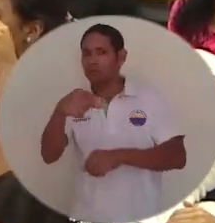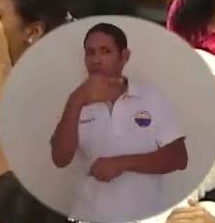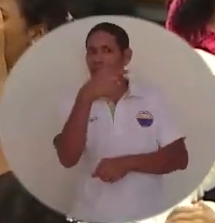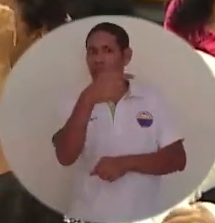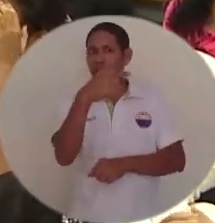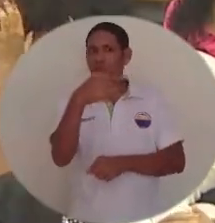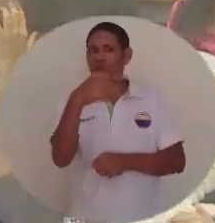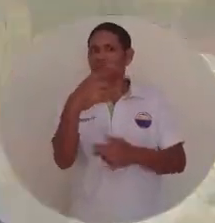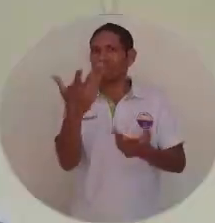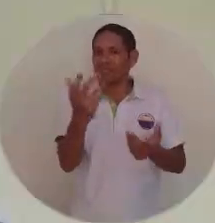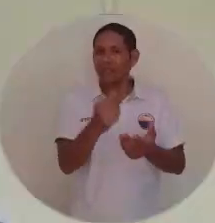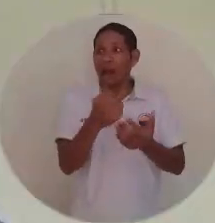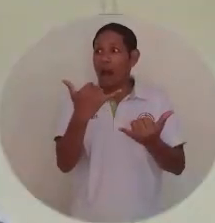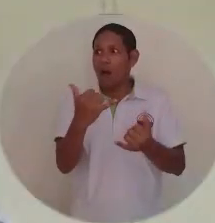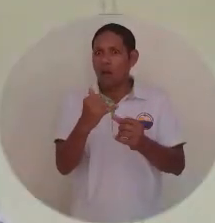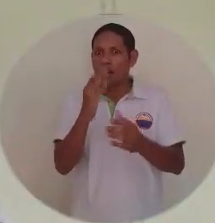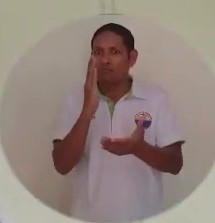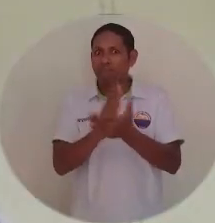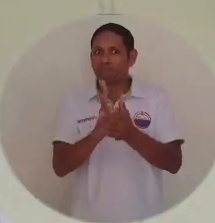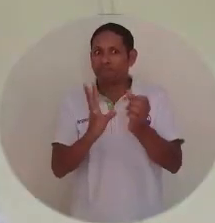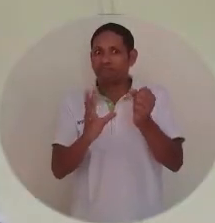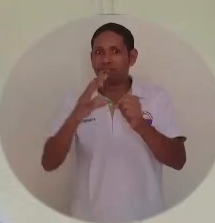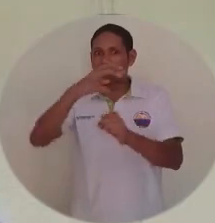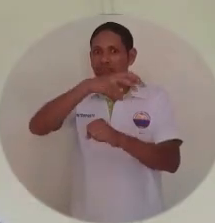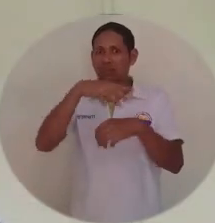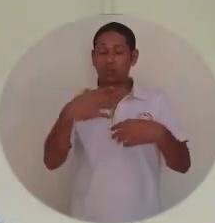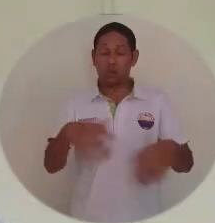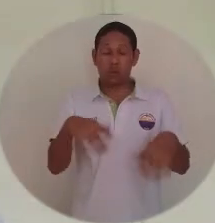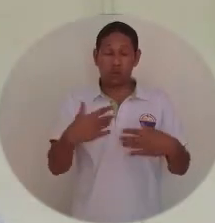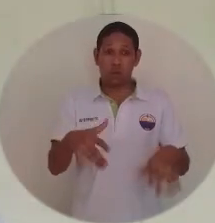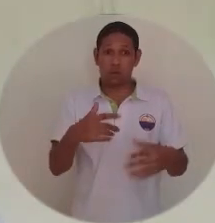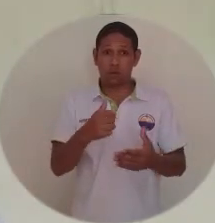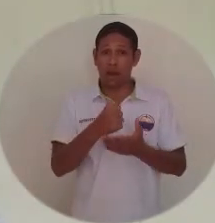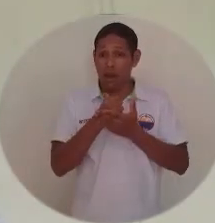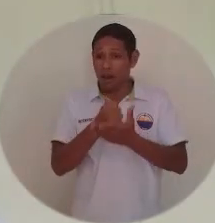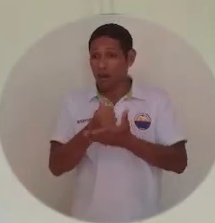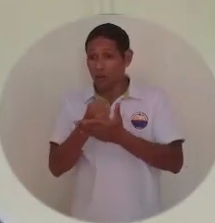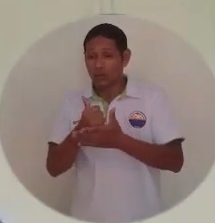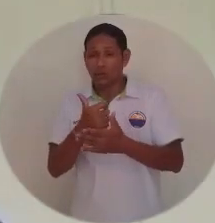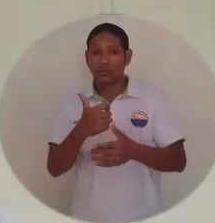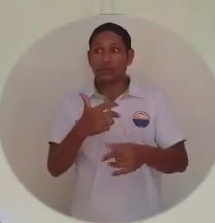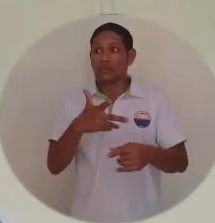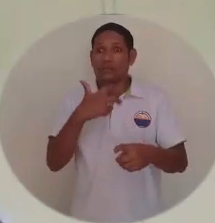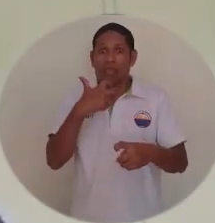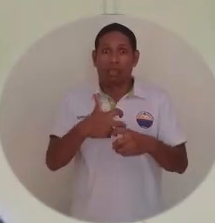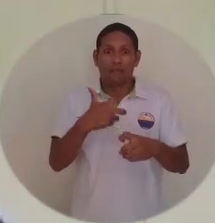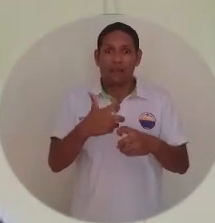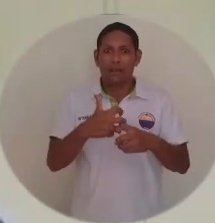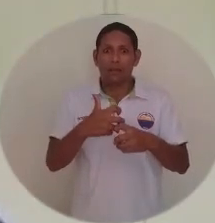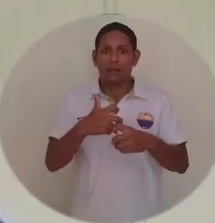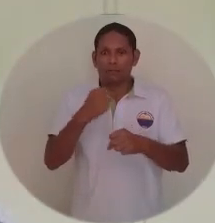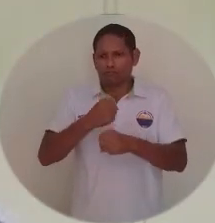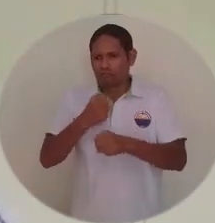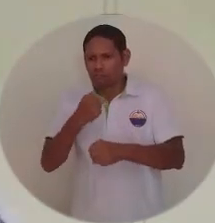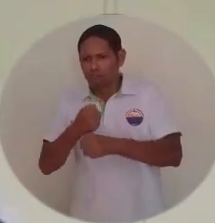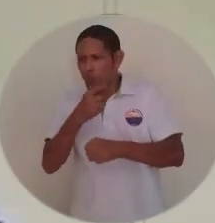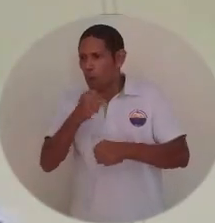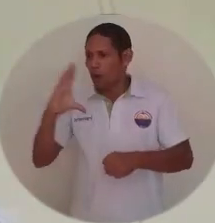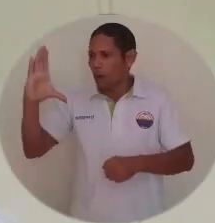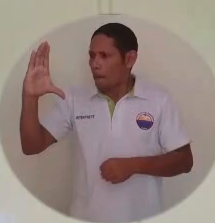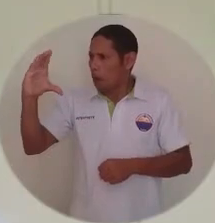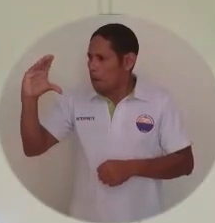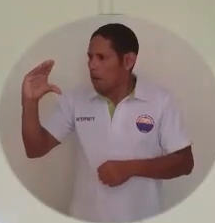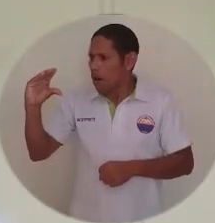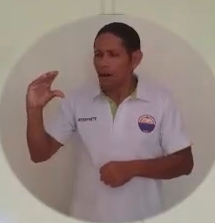las repercusiones que tiene el estado de la crisis sanitaria sobre las actividades económicas y sobre